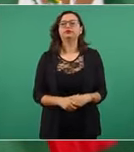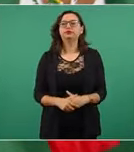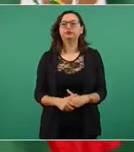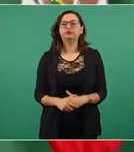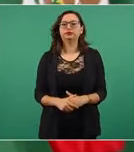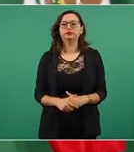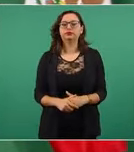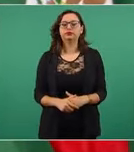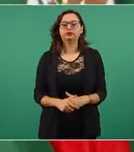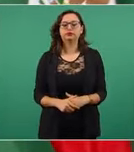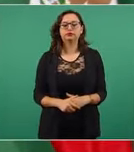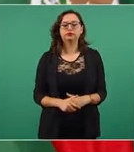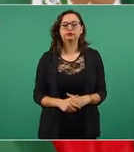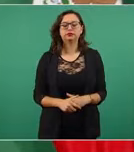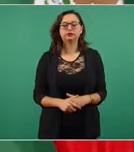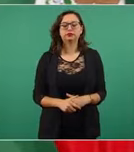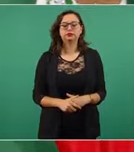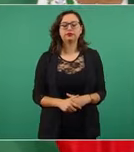en un avión